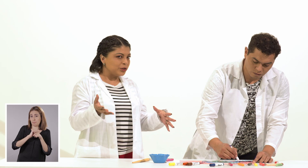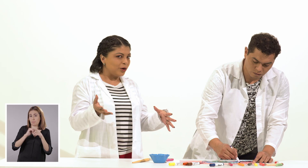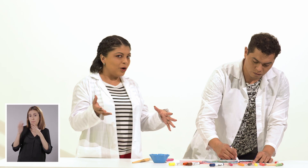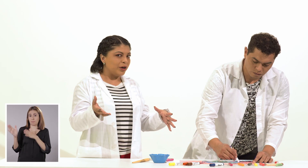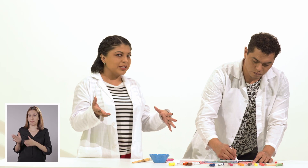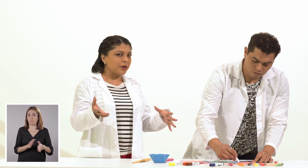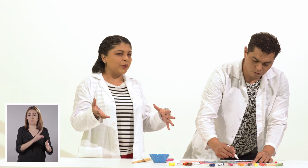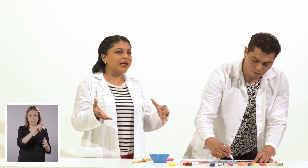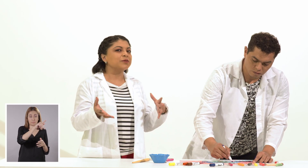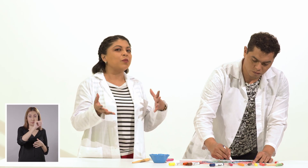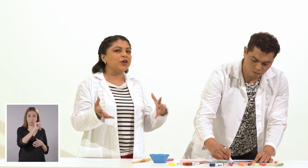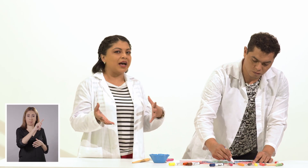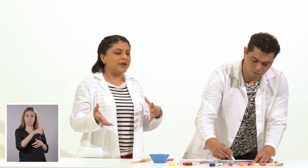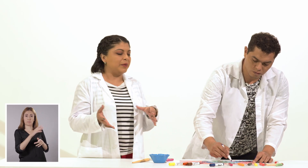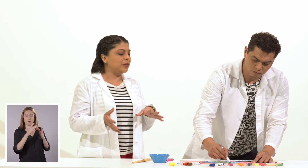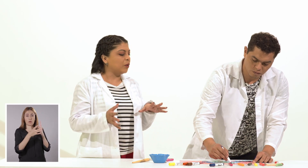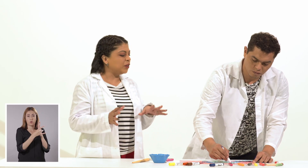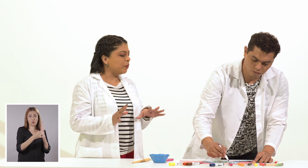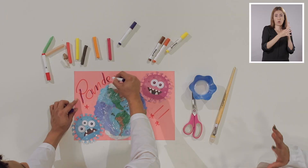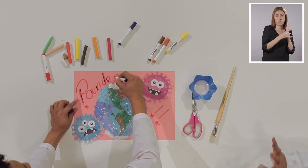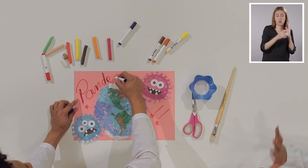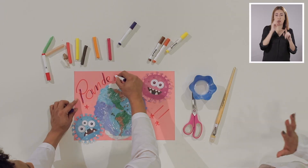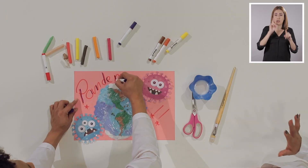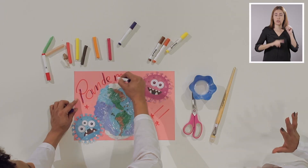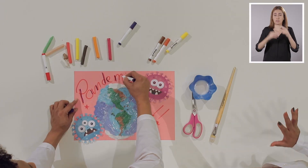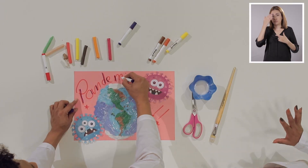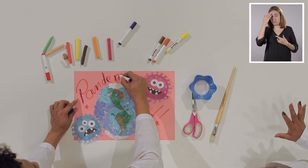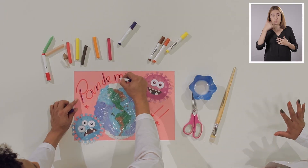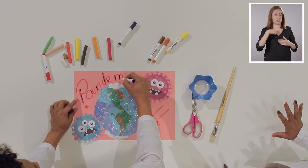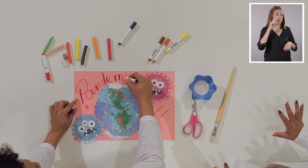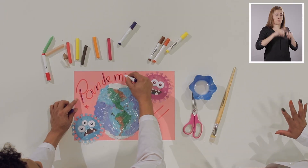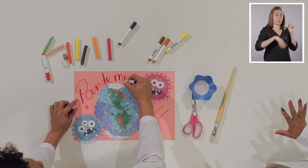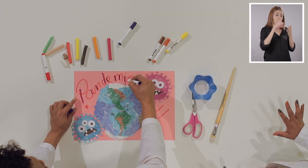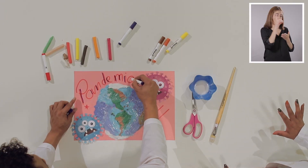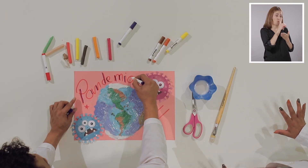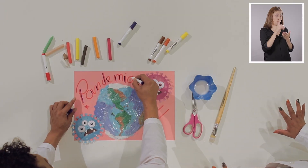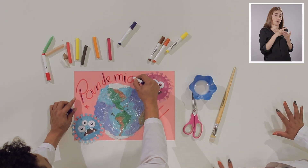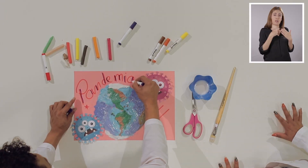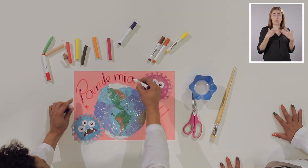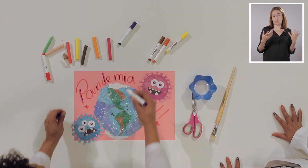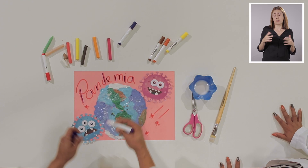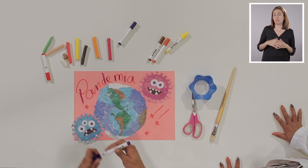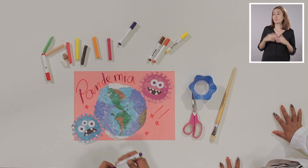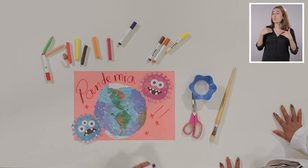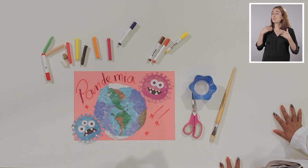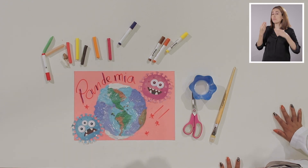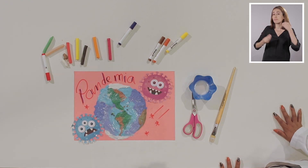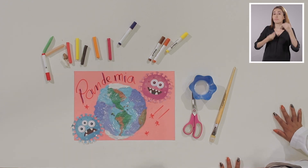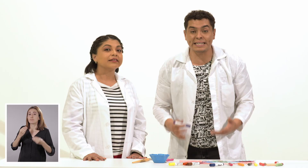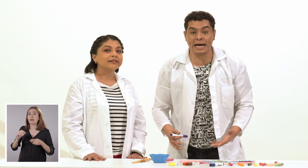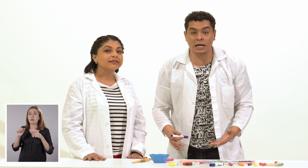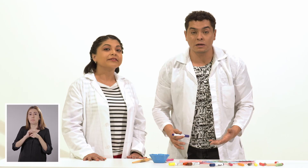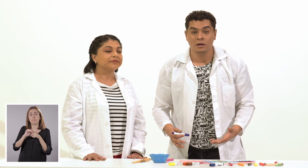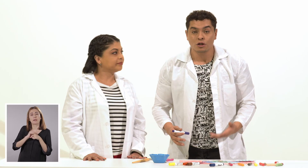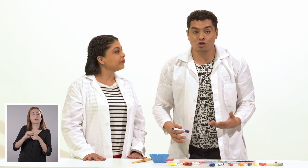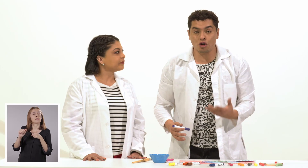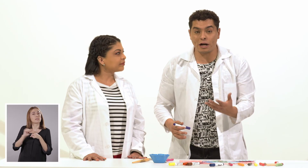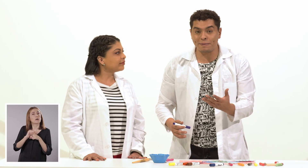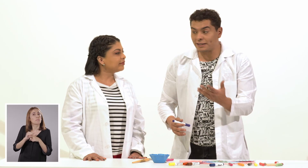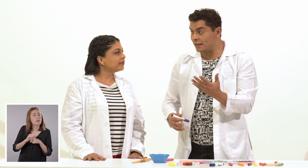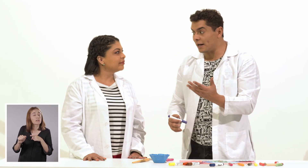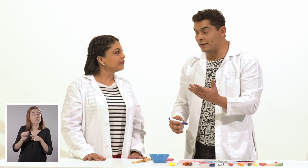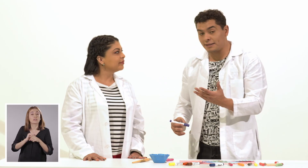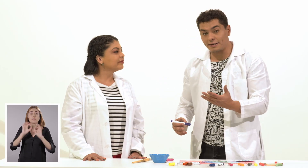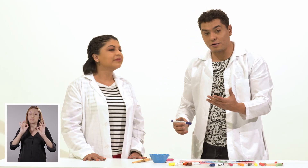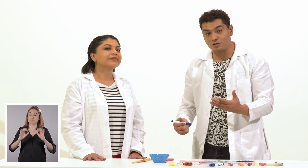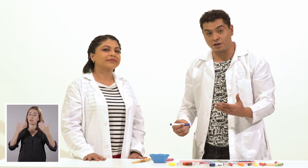Esto Pancho lo hizo porque es muy hábil, pero te cuento, Pancho, que yo no soy tan buena modelando. Profe, pero ¿sabe qué es lo que hay que hacer? Practicar. Solo